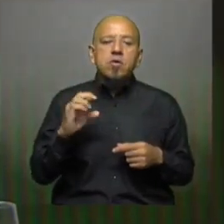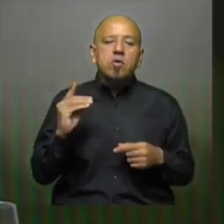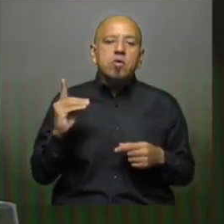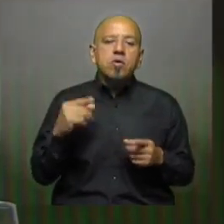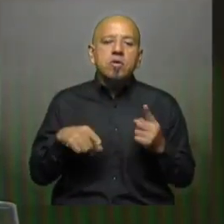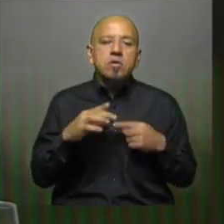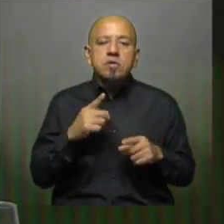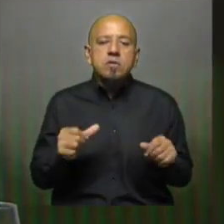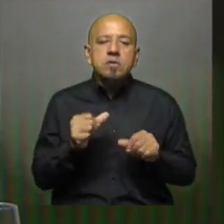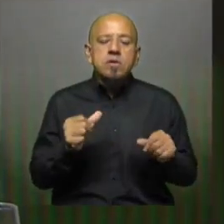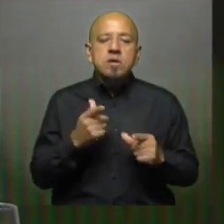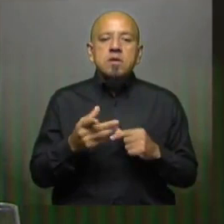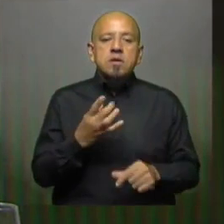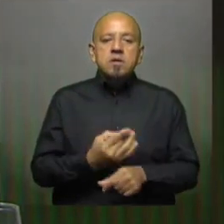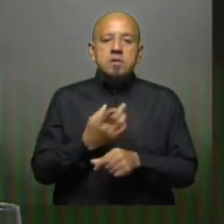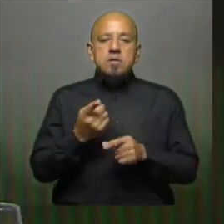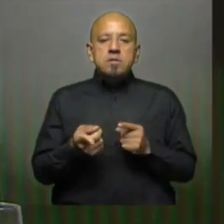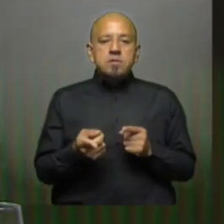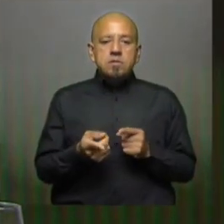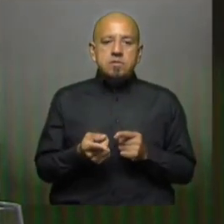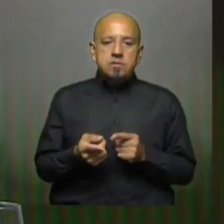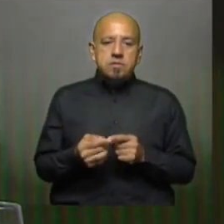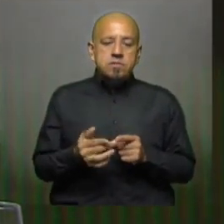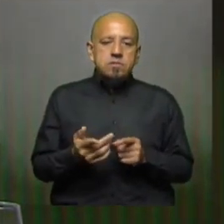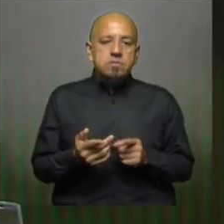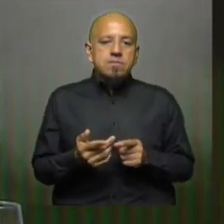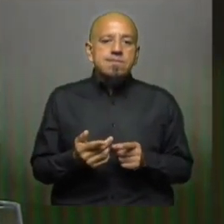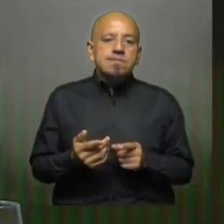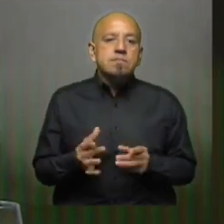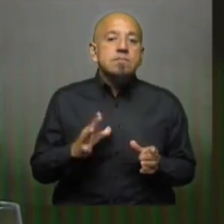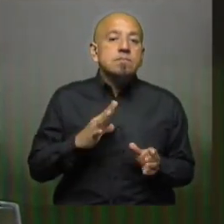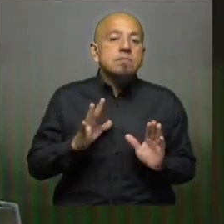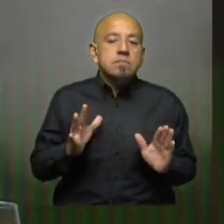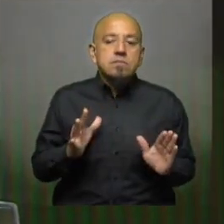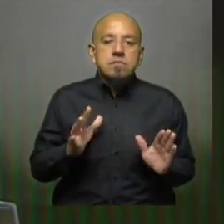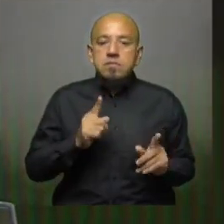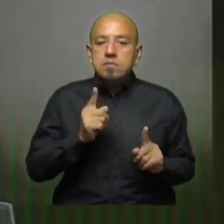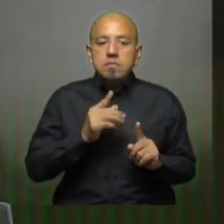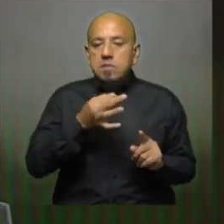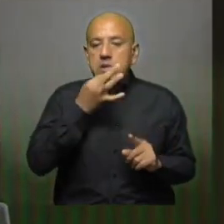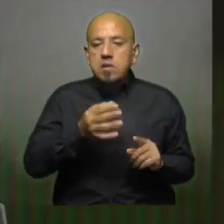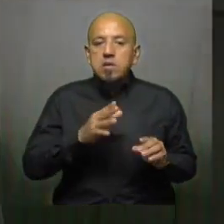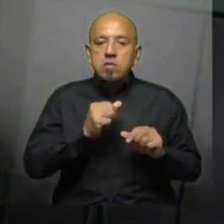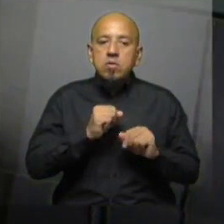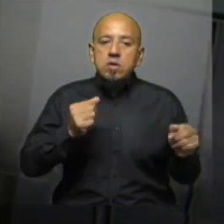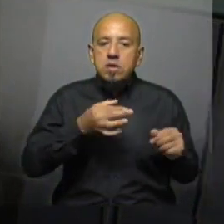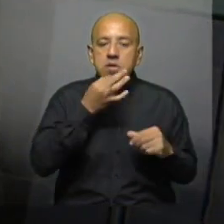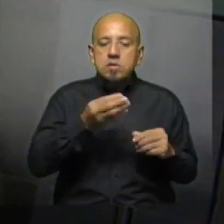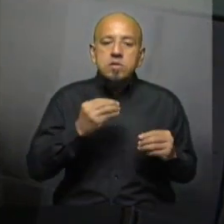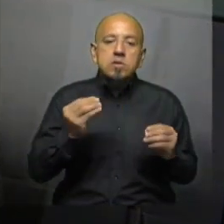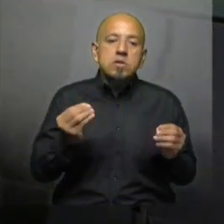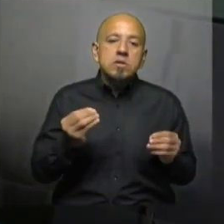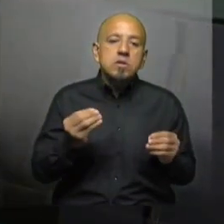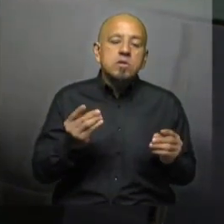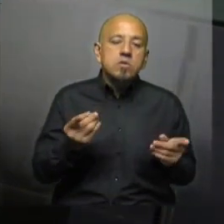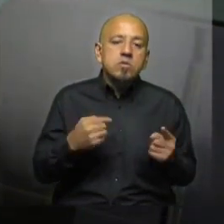también la academia ahí ha sido, la academia y el oficio es que, bueno, ahí nadie le dijo que podía hablar en confianza y que lo que dijeran no se iba a usar.